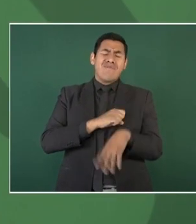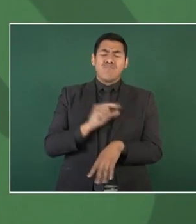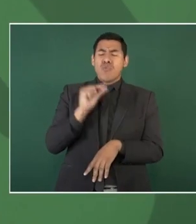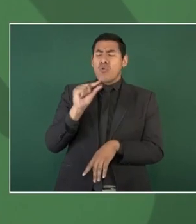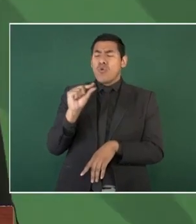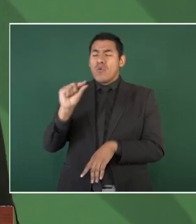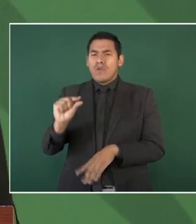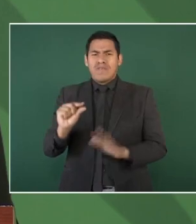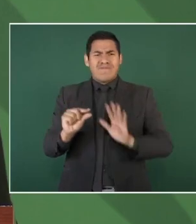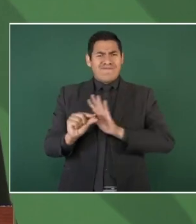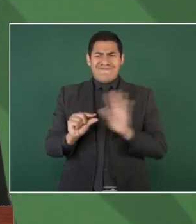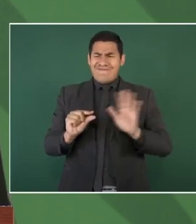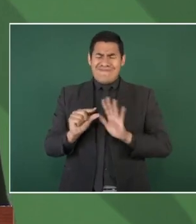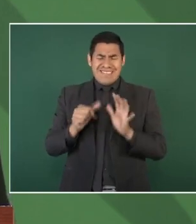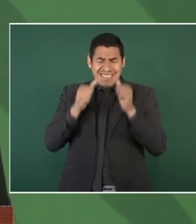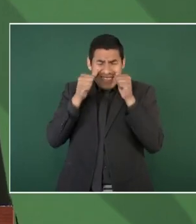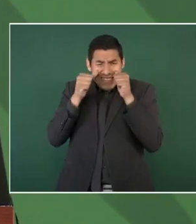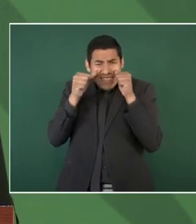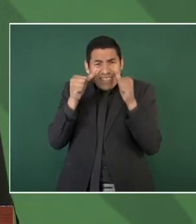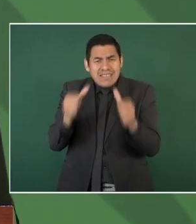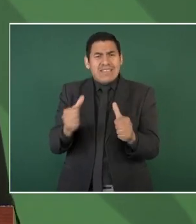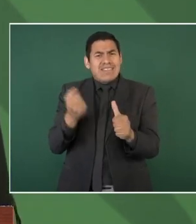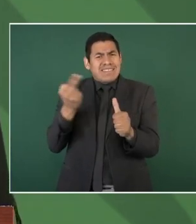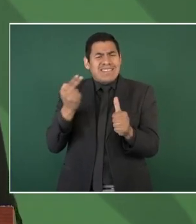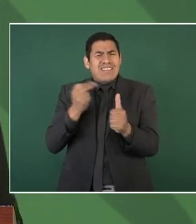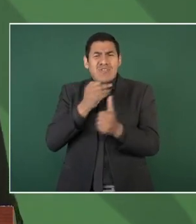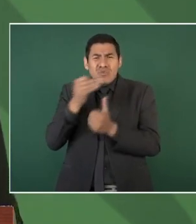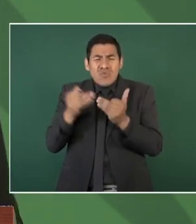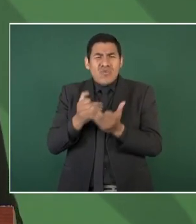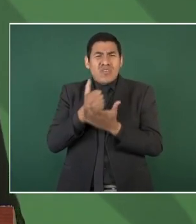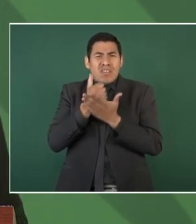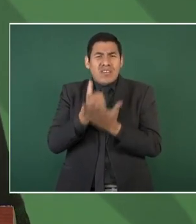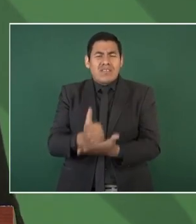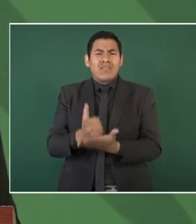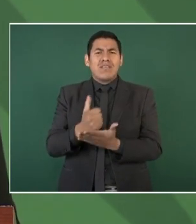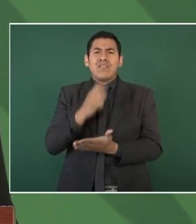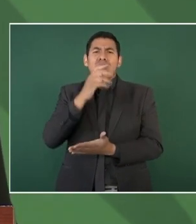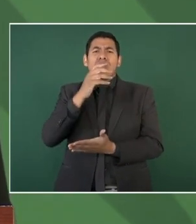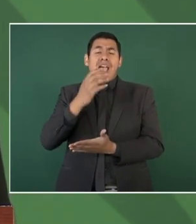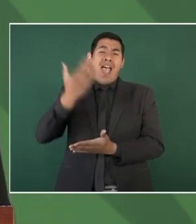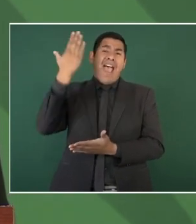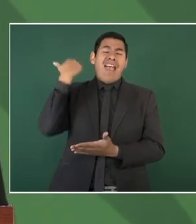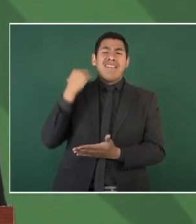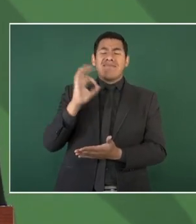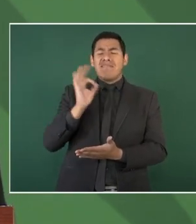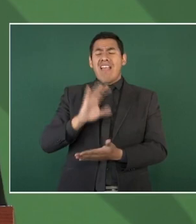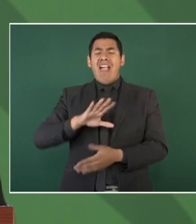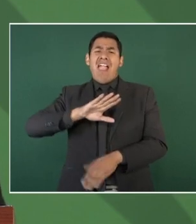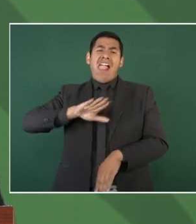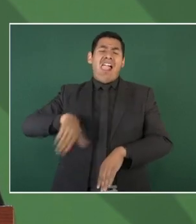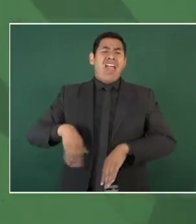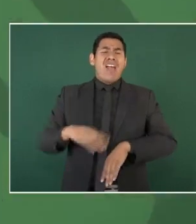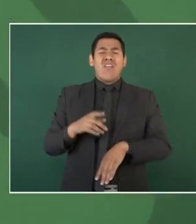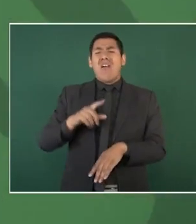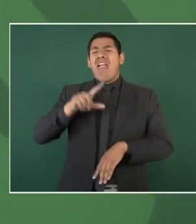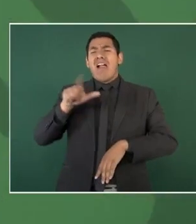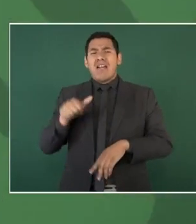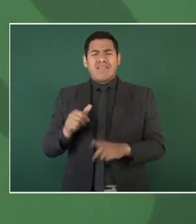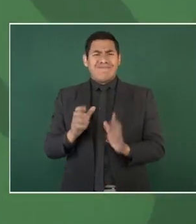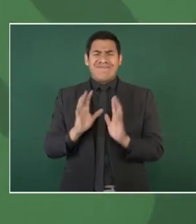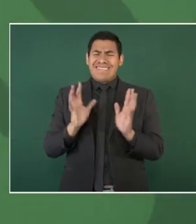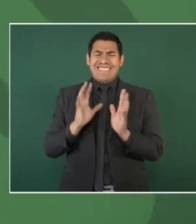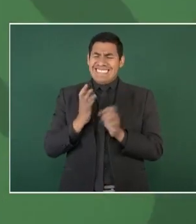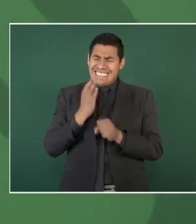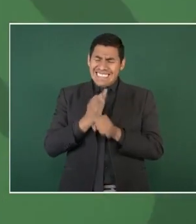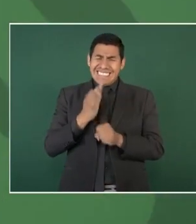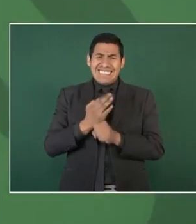un derecho fundamental que no puede ser coartado o sesgado como ocurría en el pasado. Y así como en materia de